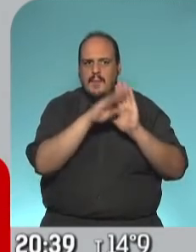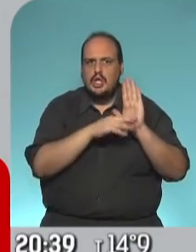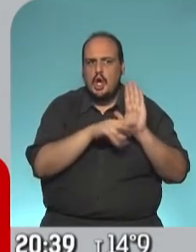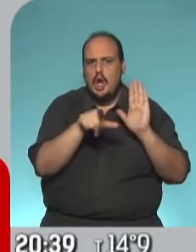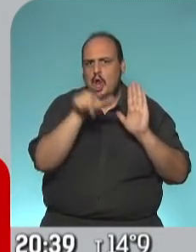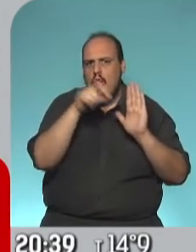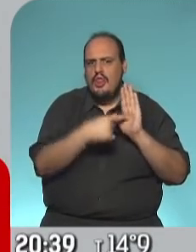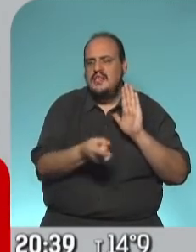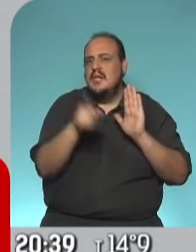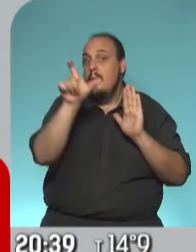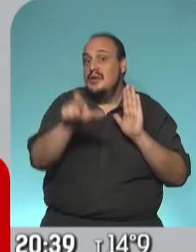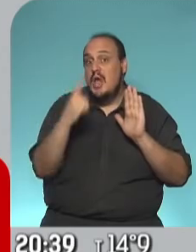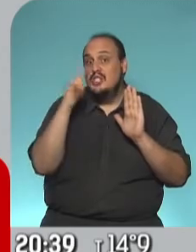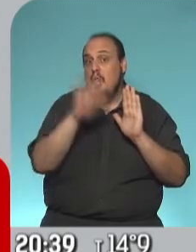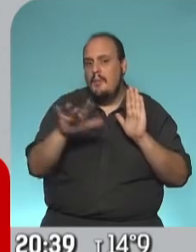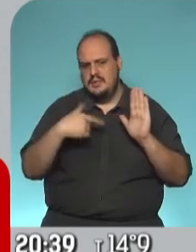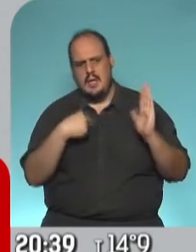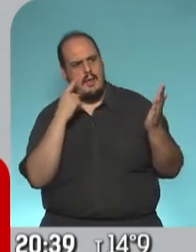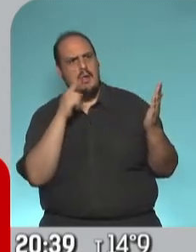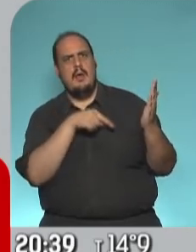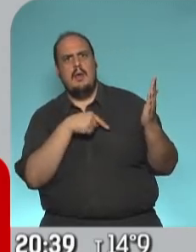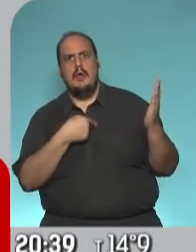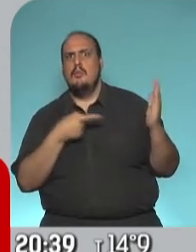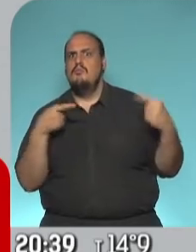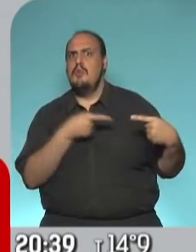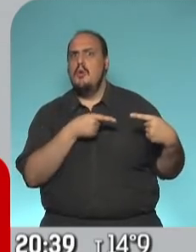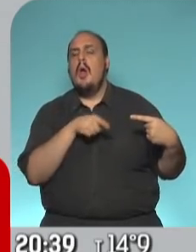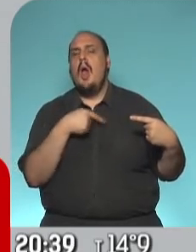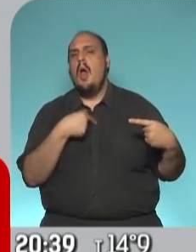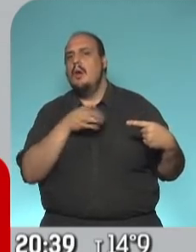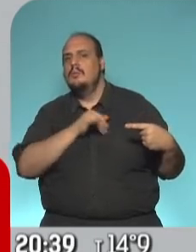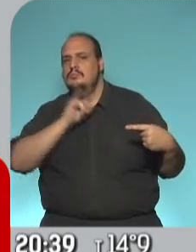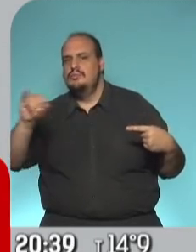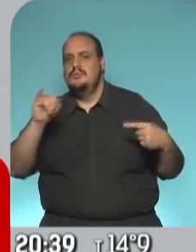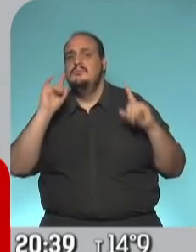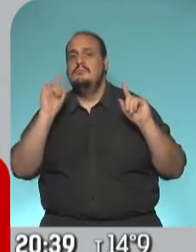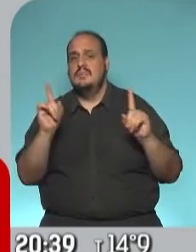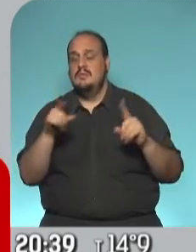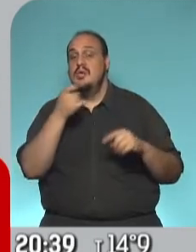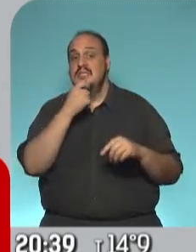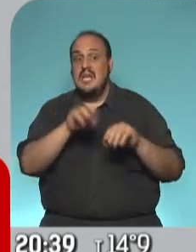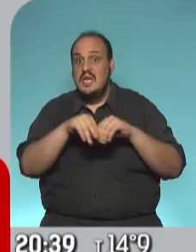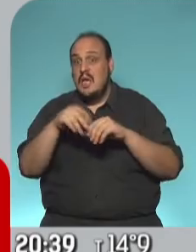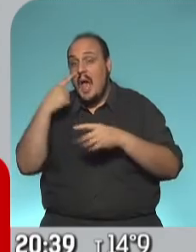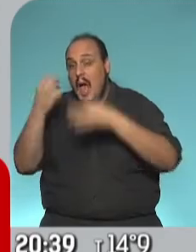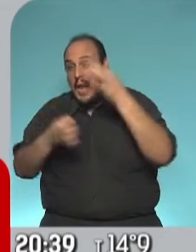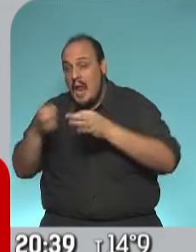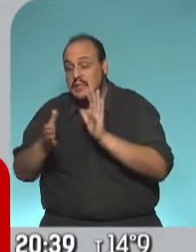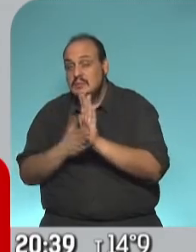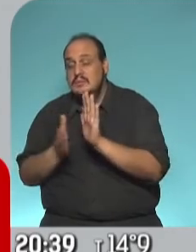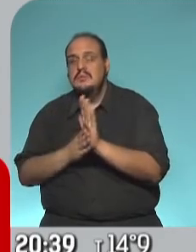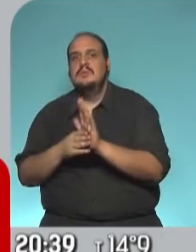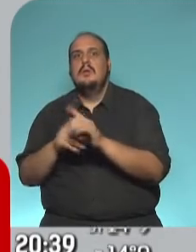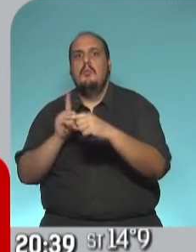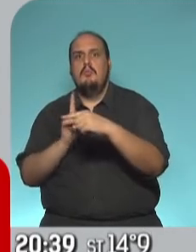salud realiza el diagnóstico a través del hisopado y la reacción en cadena de polimerasa. Y si el resultado es positivo, se pasa a